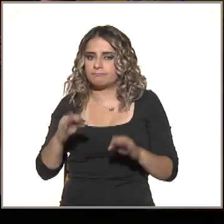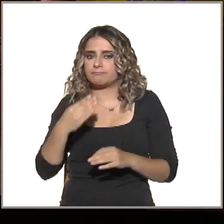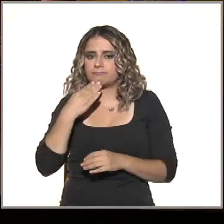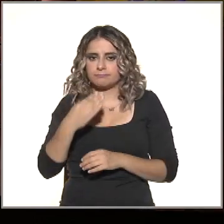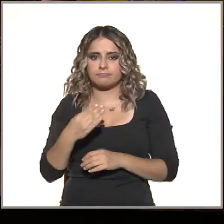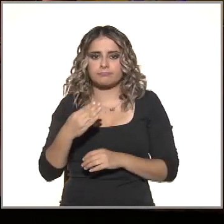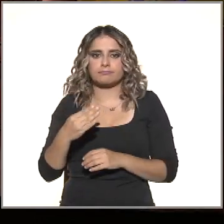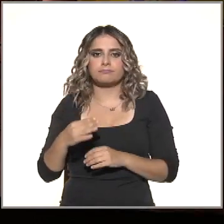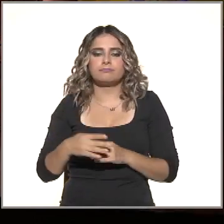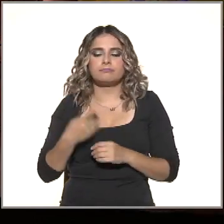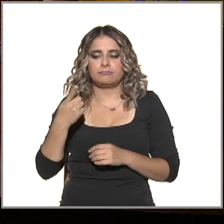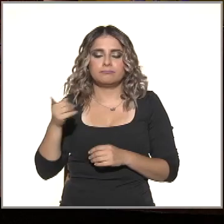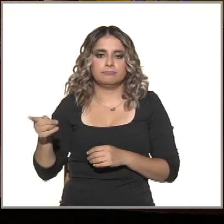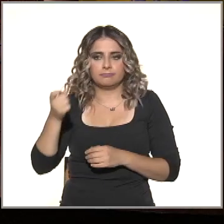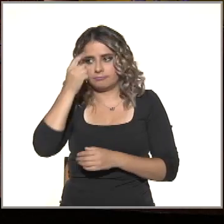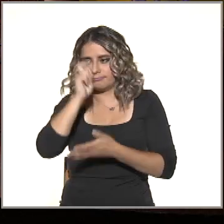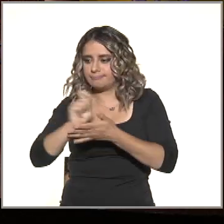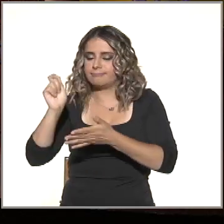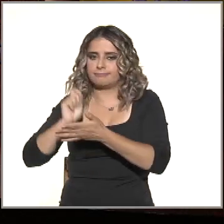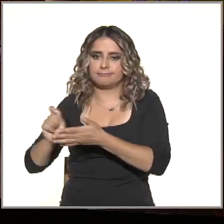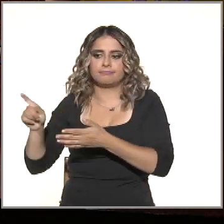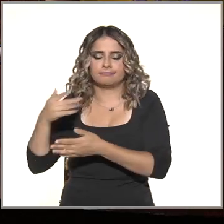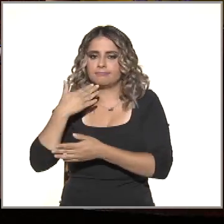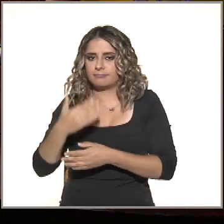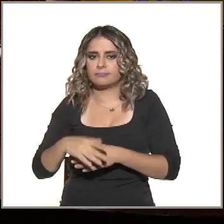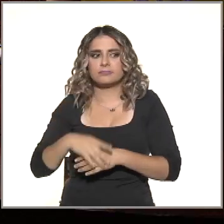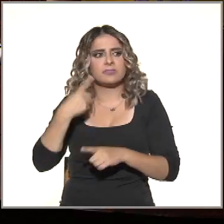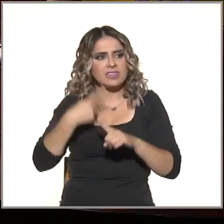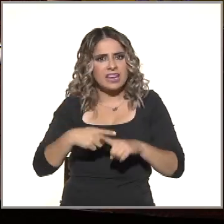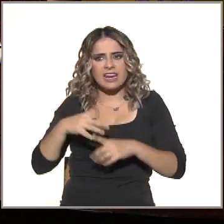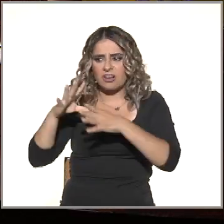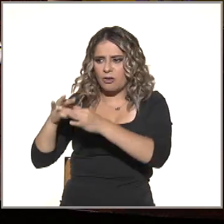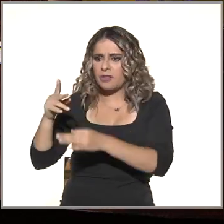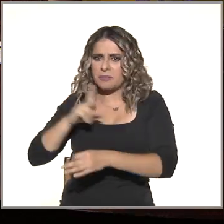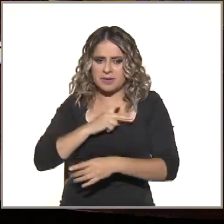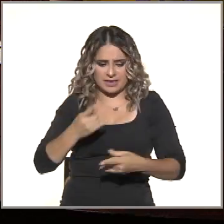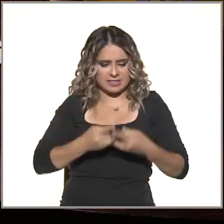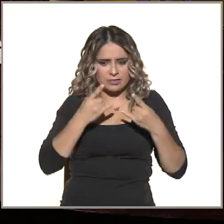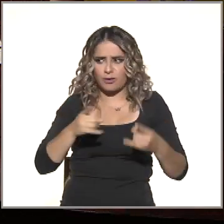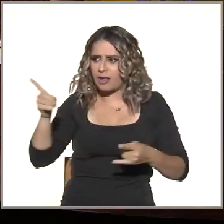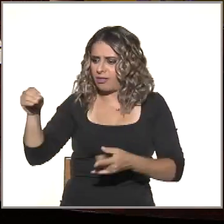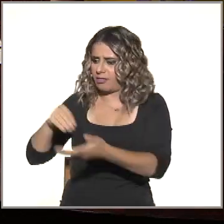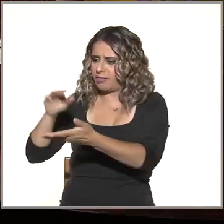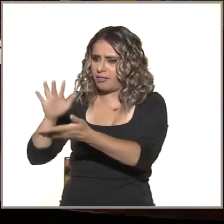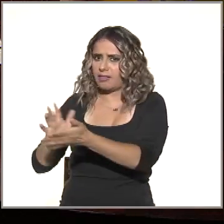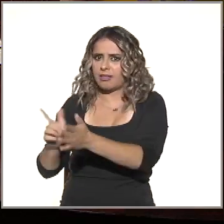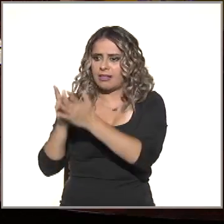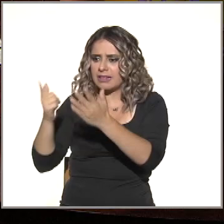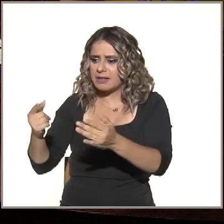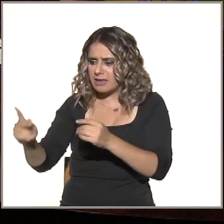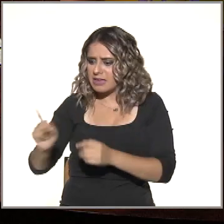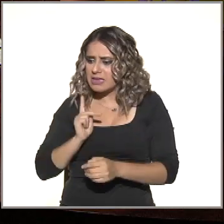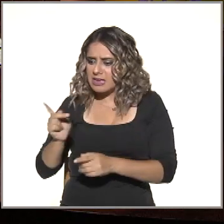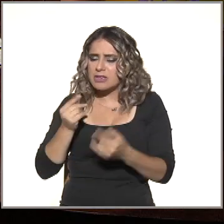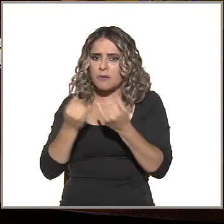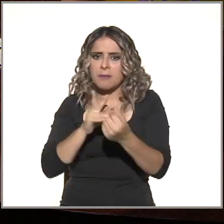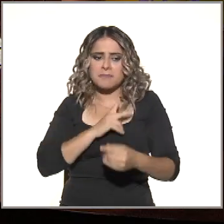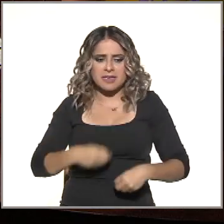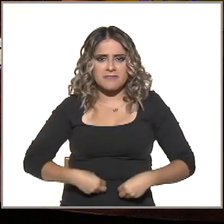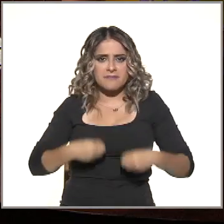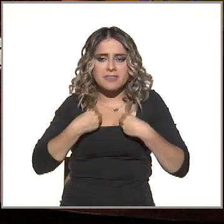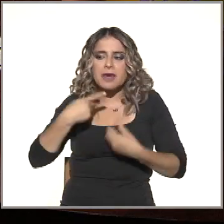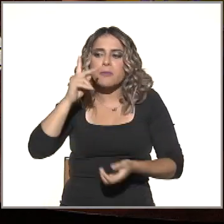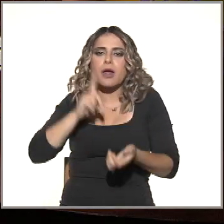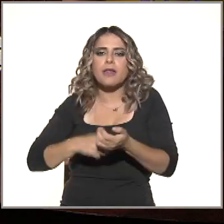porque a eso se dedican. Sí, luego hasta te preguntas, ¿quién le contó mi historia? ¿No? Claro. Cuando la estás leyendo dices, ¡ah! Está escribiendo lo que